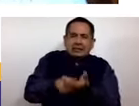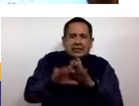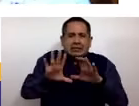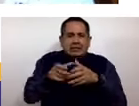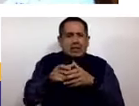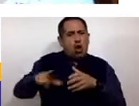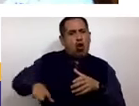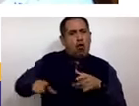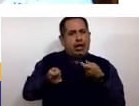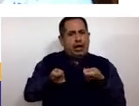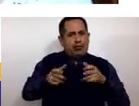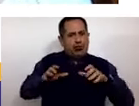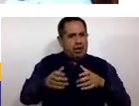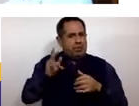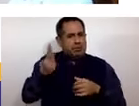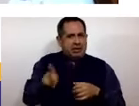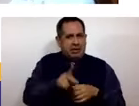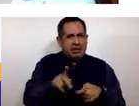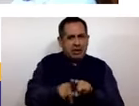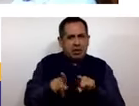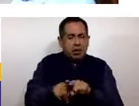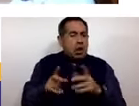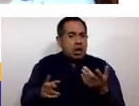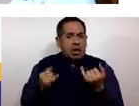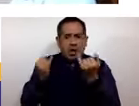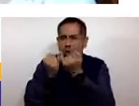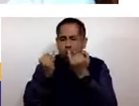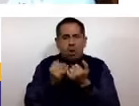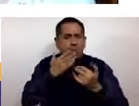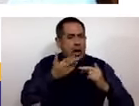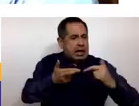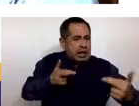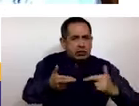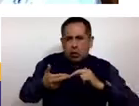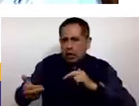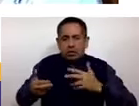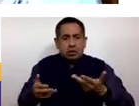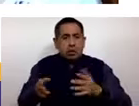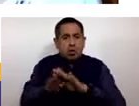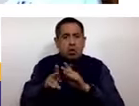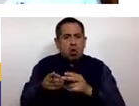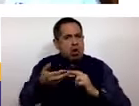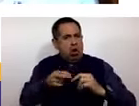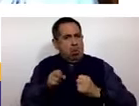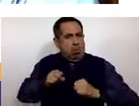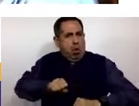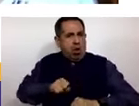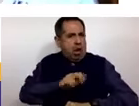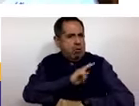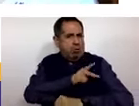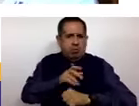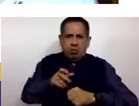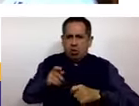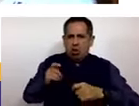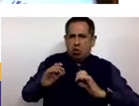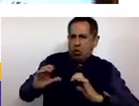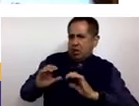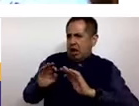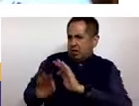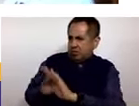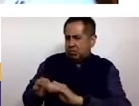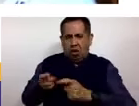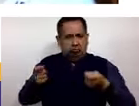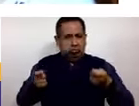replica todo esto de las relaciones, incluso de poder, ¿no? Y de cuidados y de todo